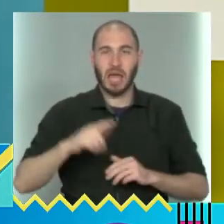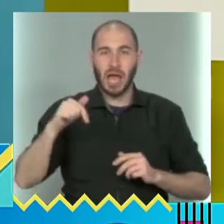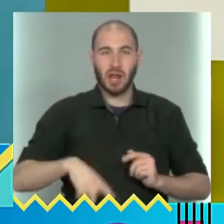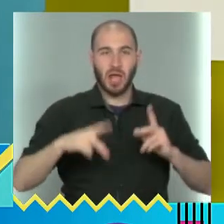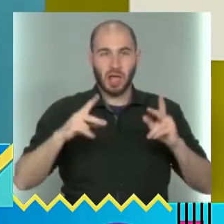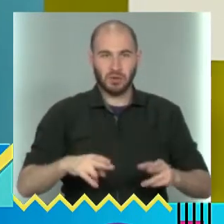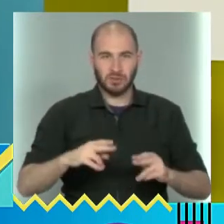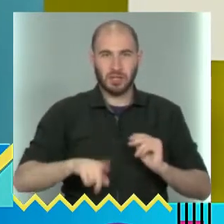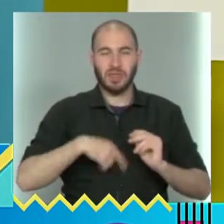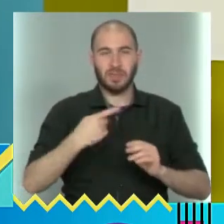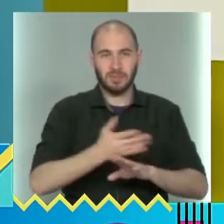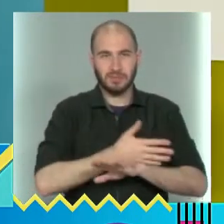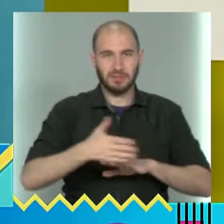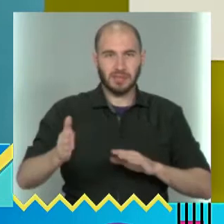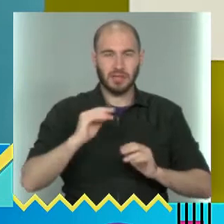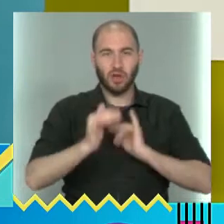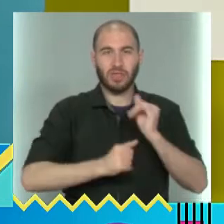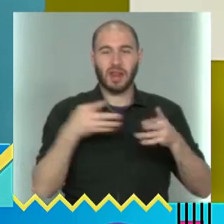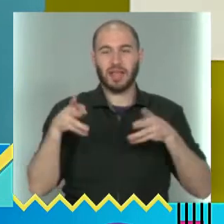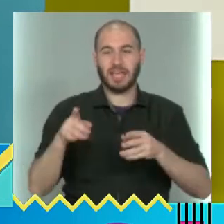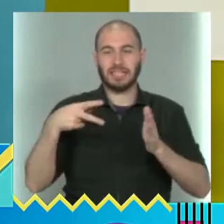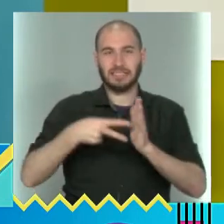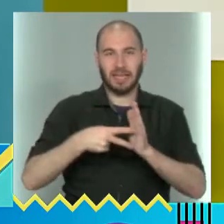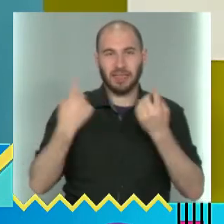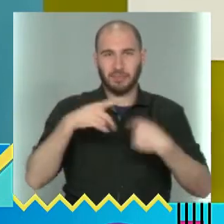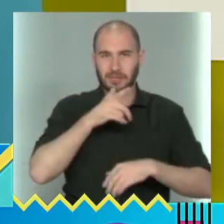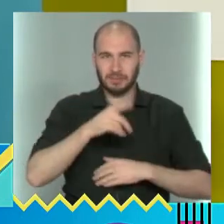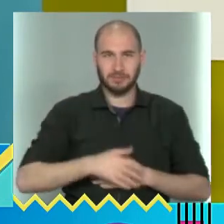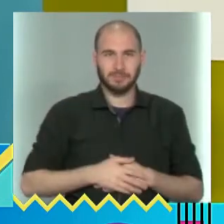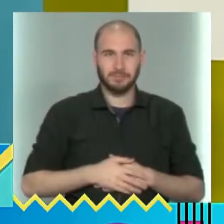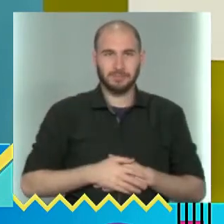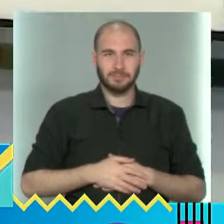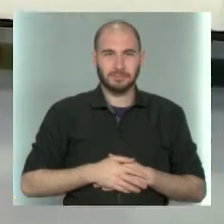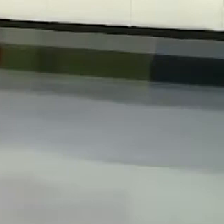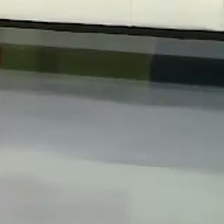a un pequeño corte y vamos a continuar hablando de la guerra en Siria en distintos parecidos. Ya venimos.